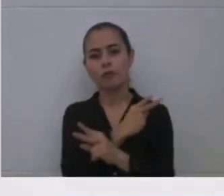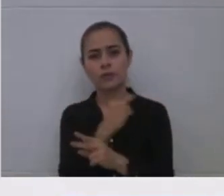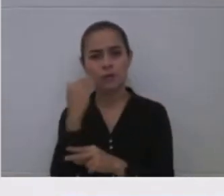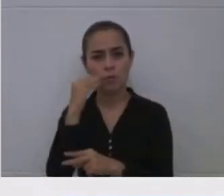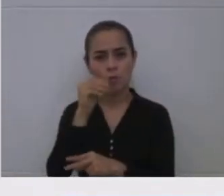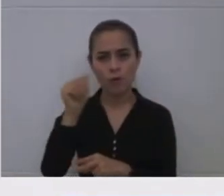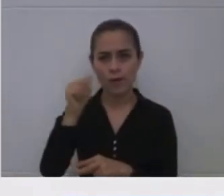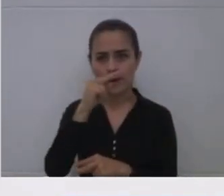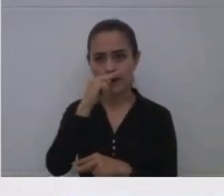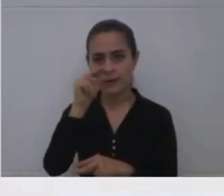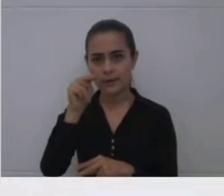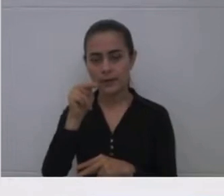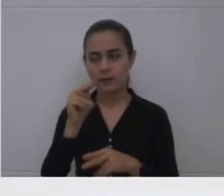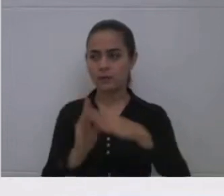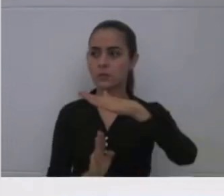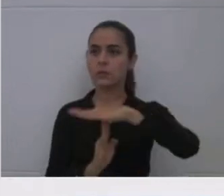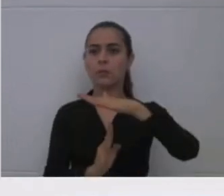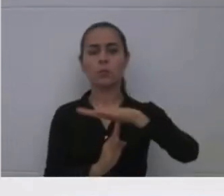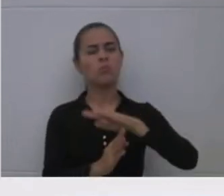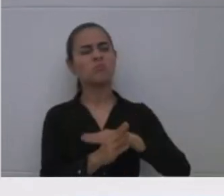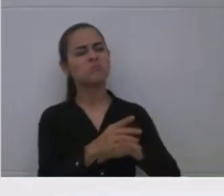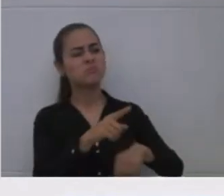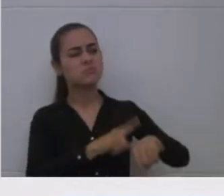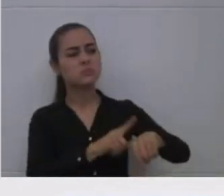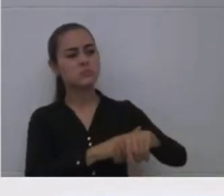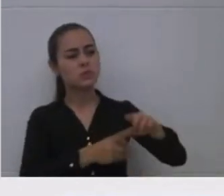¿Cuántos minutos más necesita?